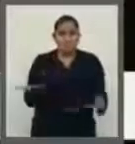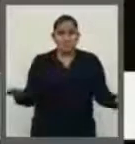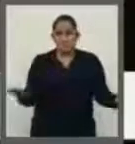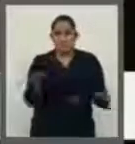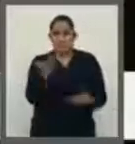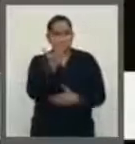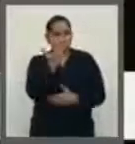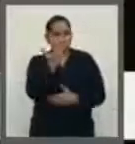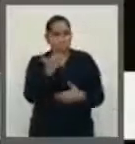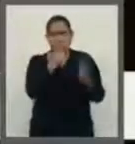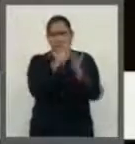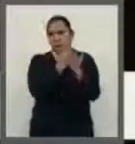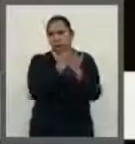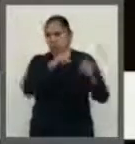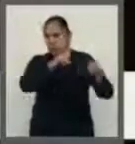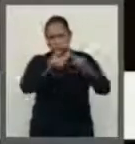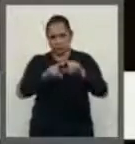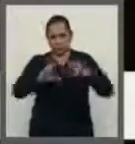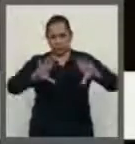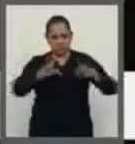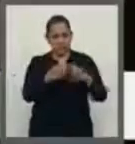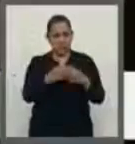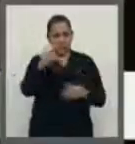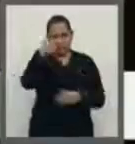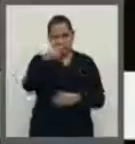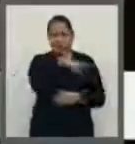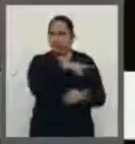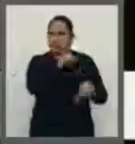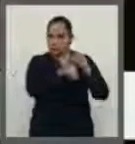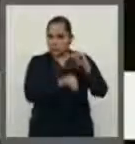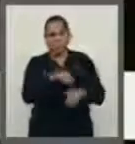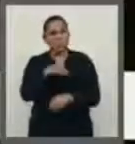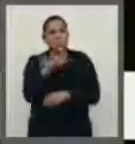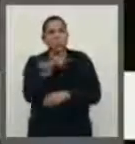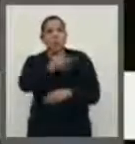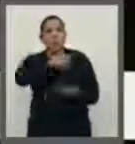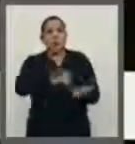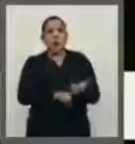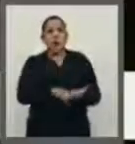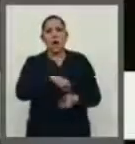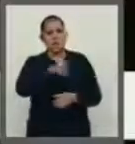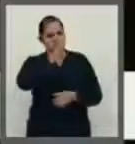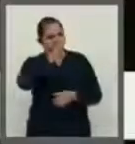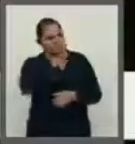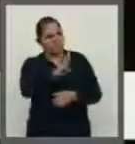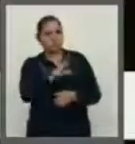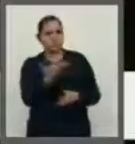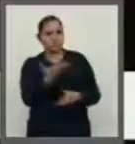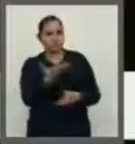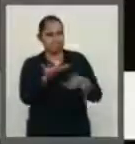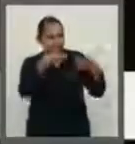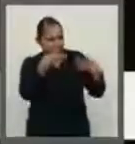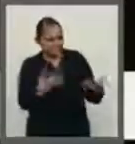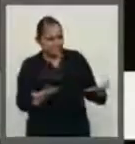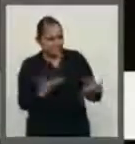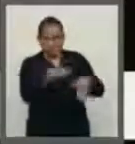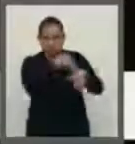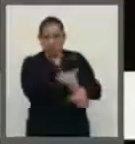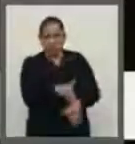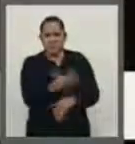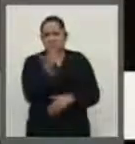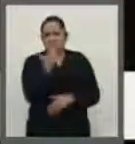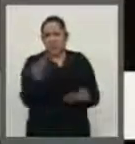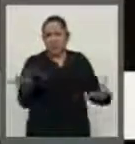un procedimiento sancionatorio. Generamos la impunidad y mantenemos el privilegio